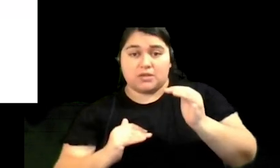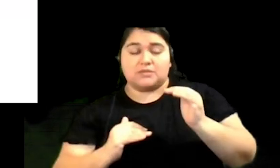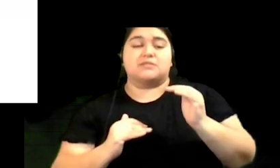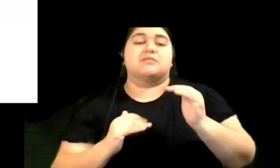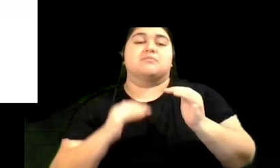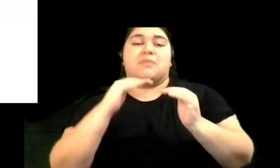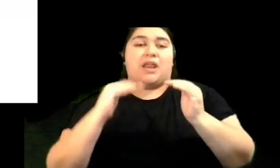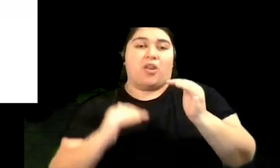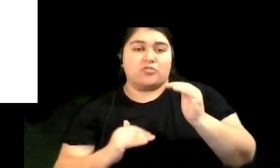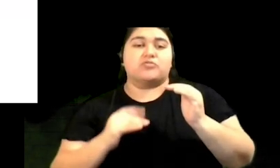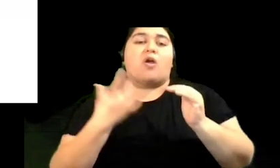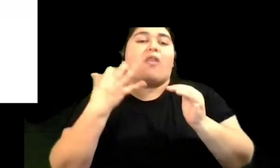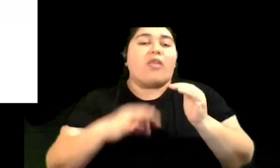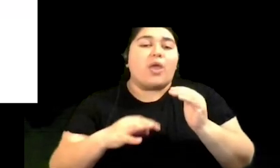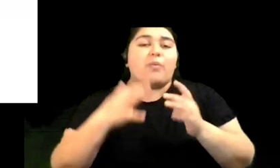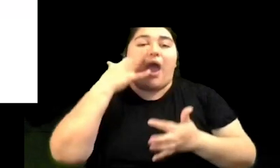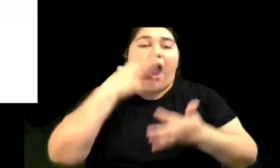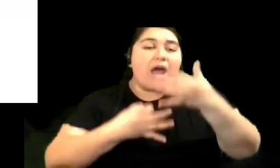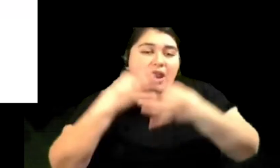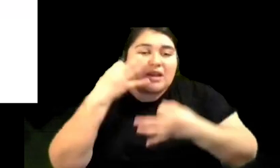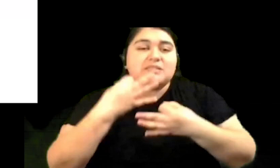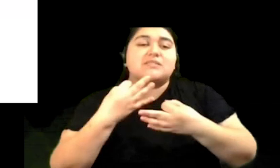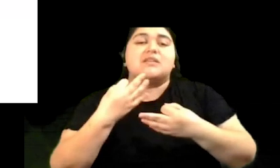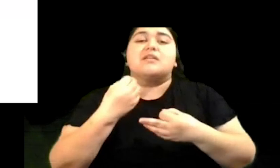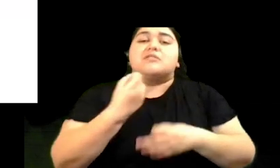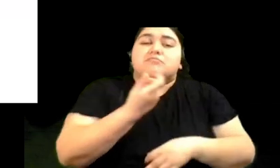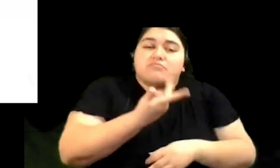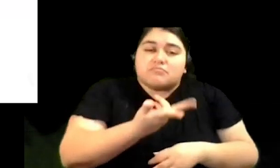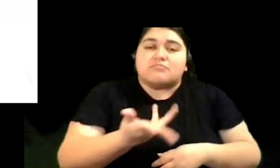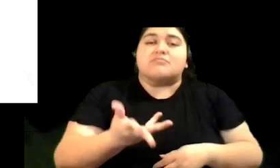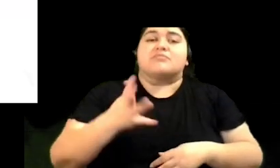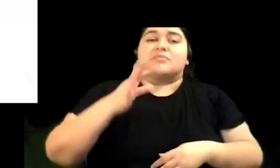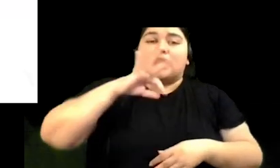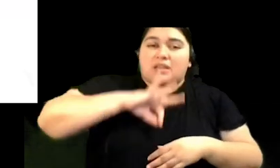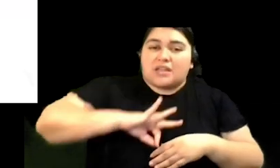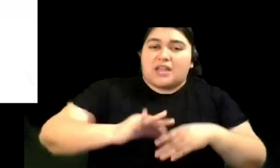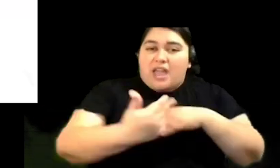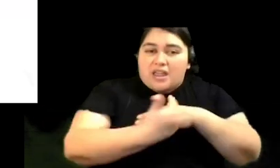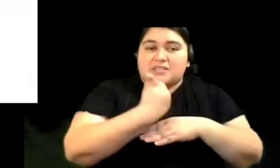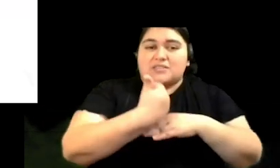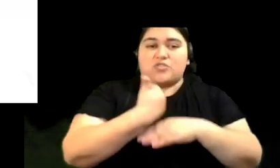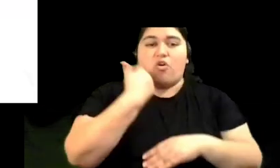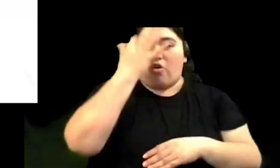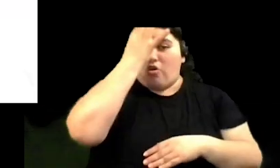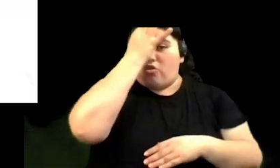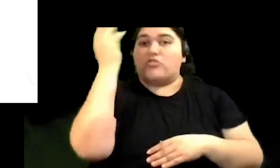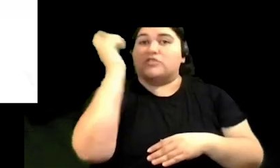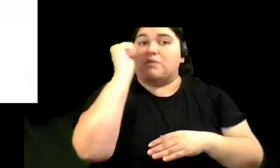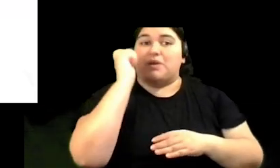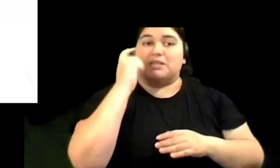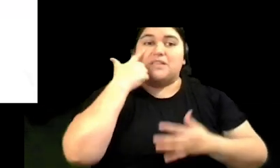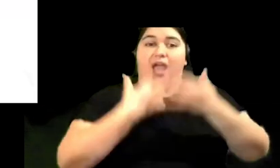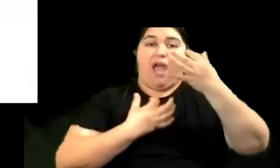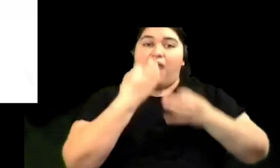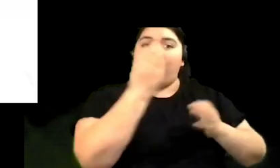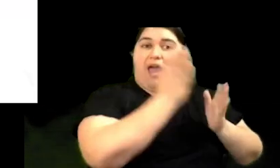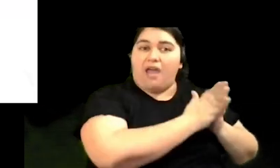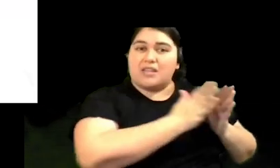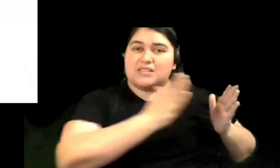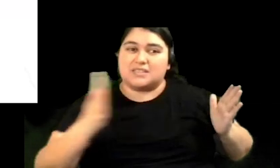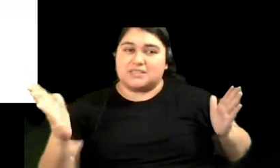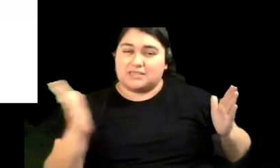tiene que evaluar los ingresos brutos de los últimos 12 meses y de esta manera,